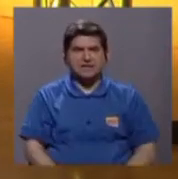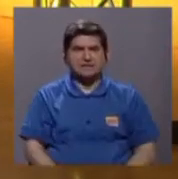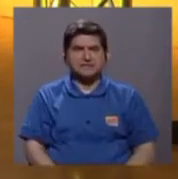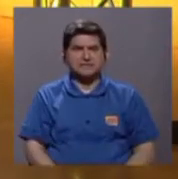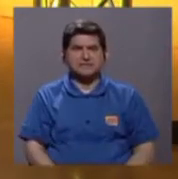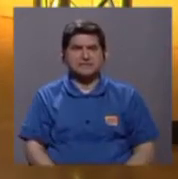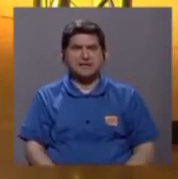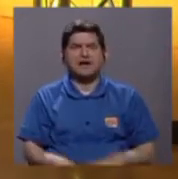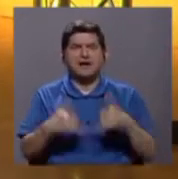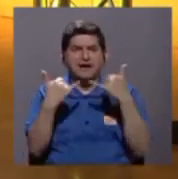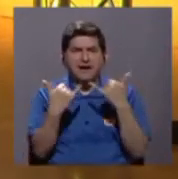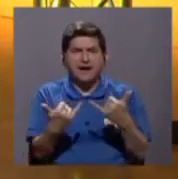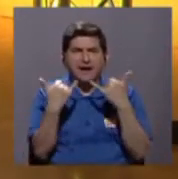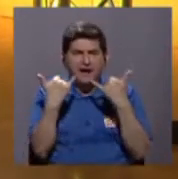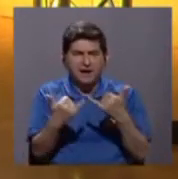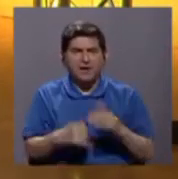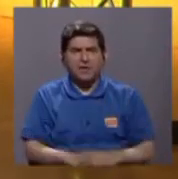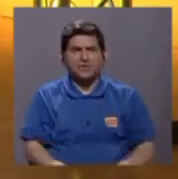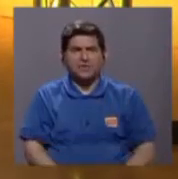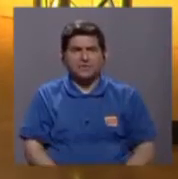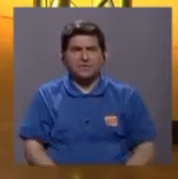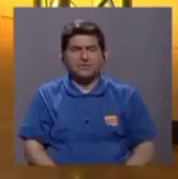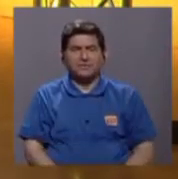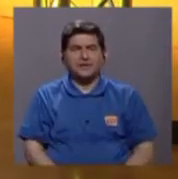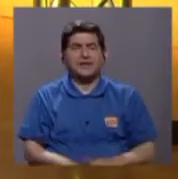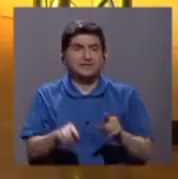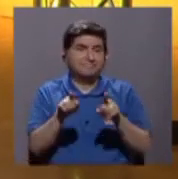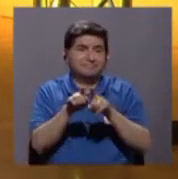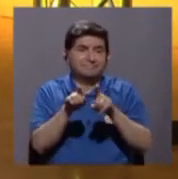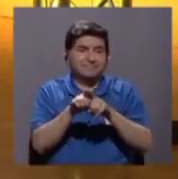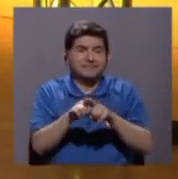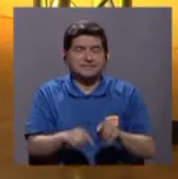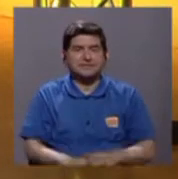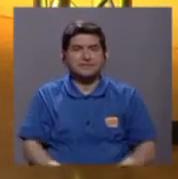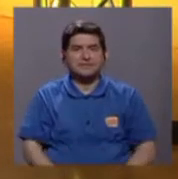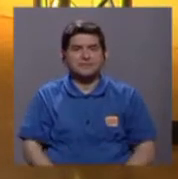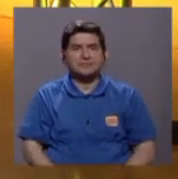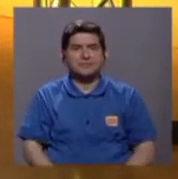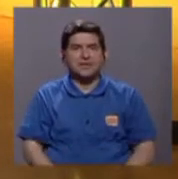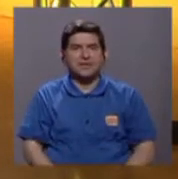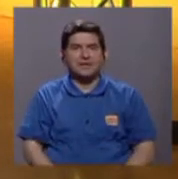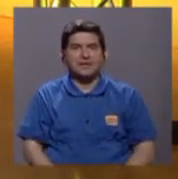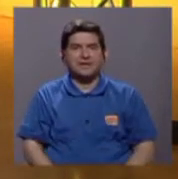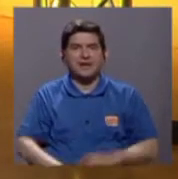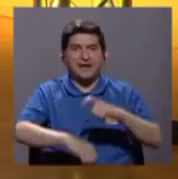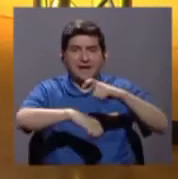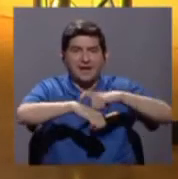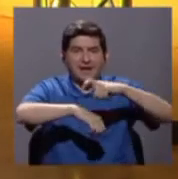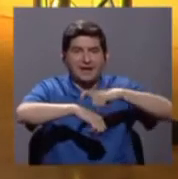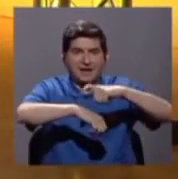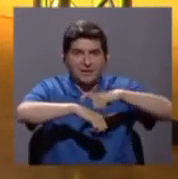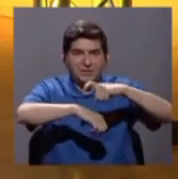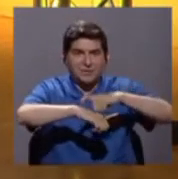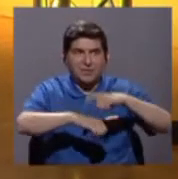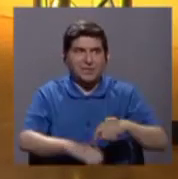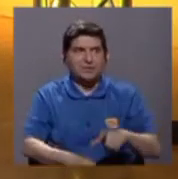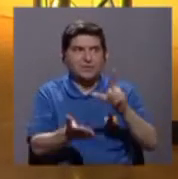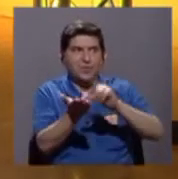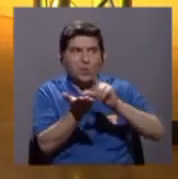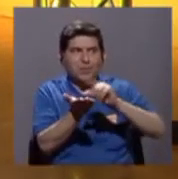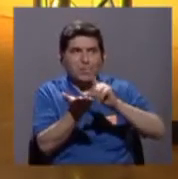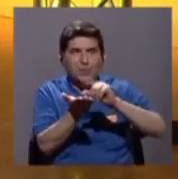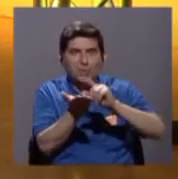audiencia. Ahora, Gabriel, ¿dónde? Hola. ¿Dónde era la